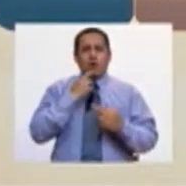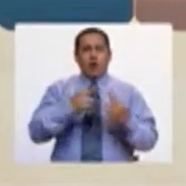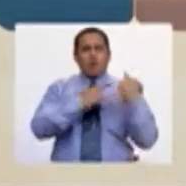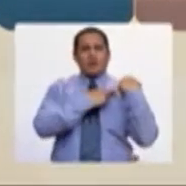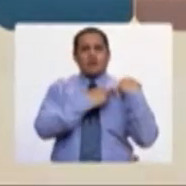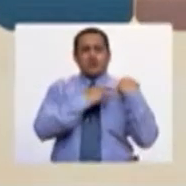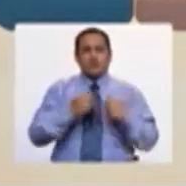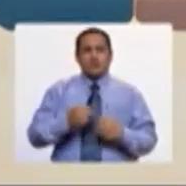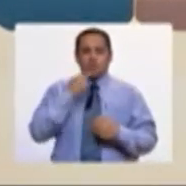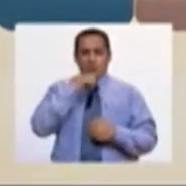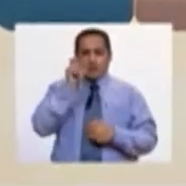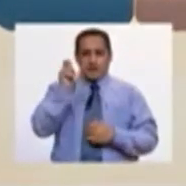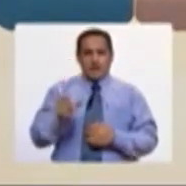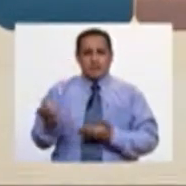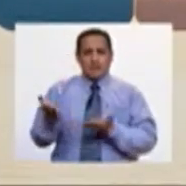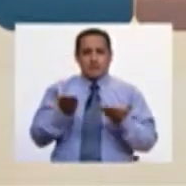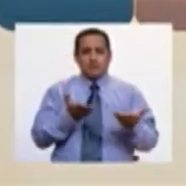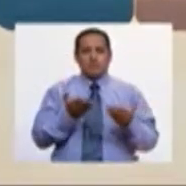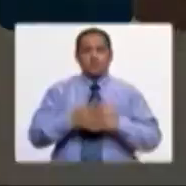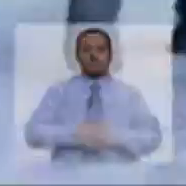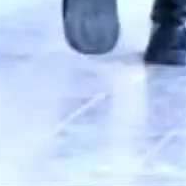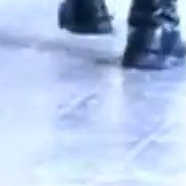militar obligatorio. Soy Rocío Aliaga, bienvenidos.